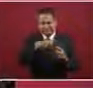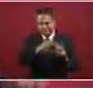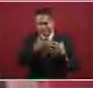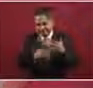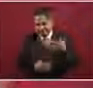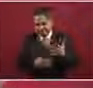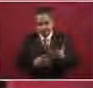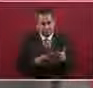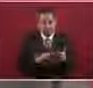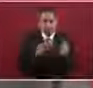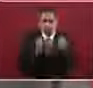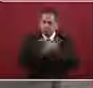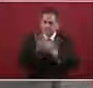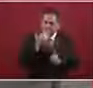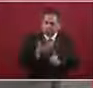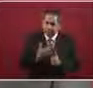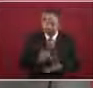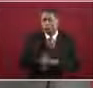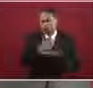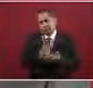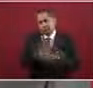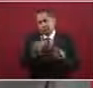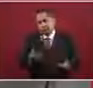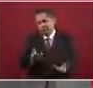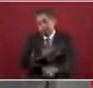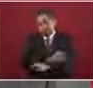va a ayudar muchísimo.